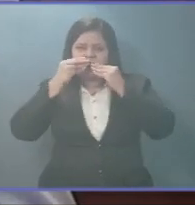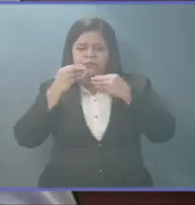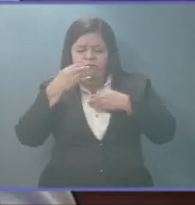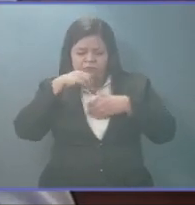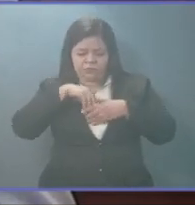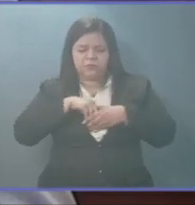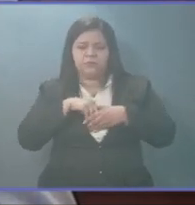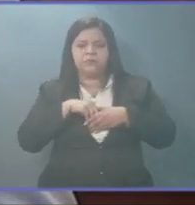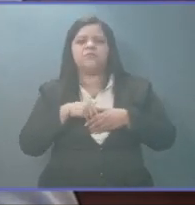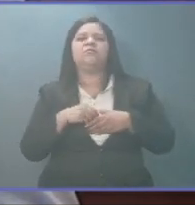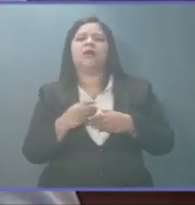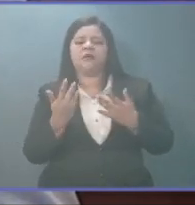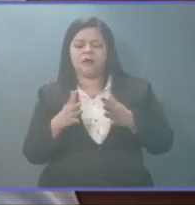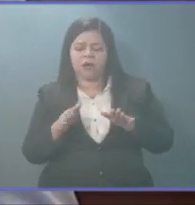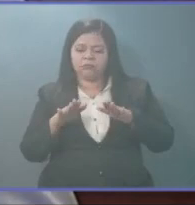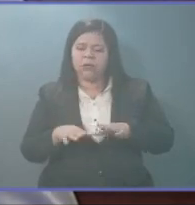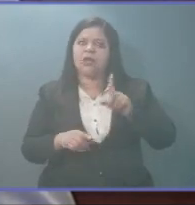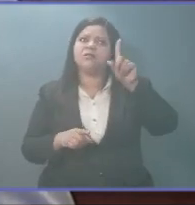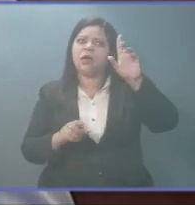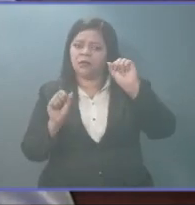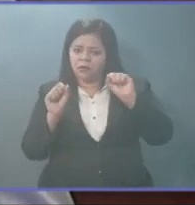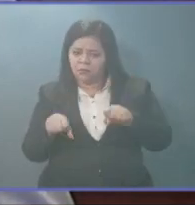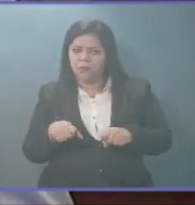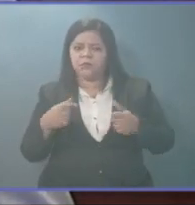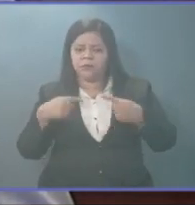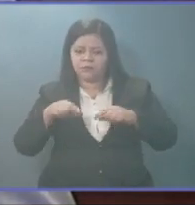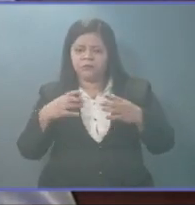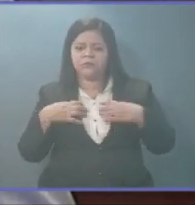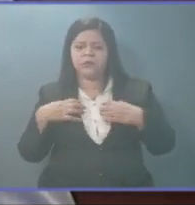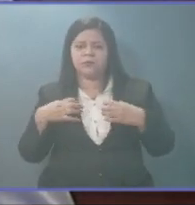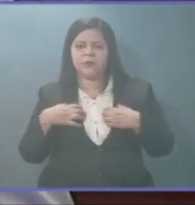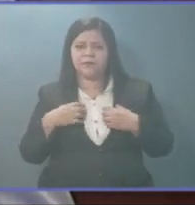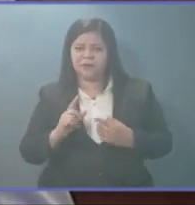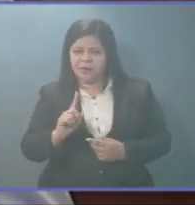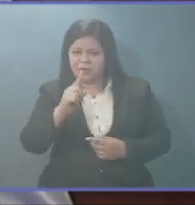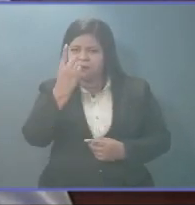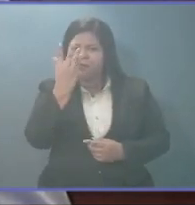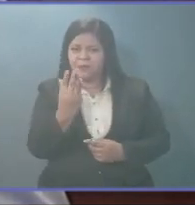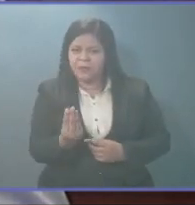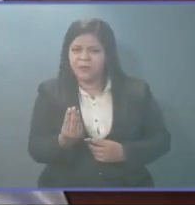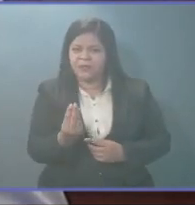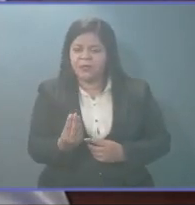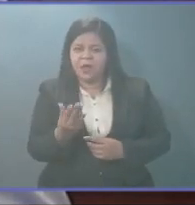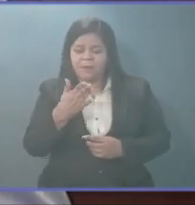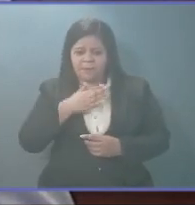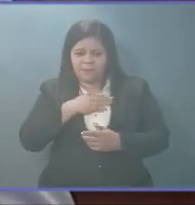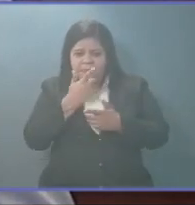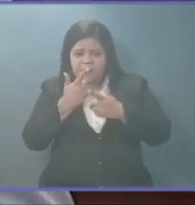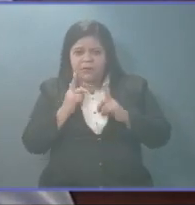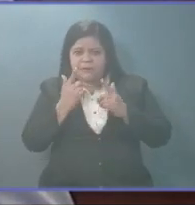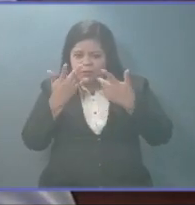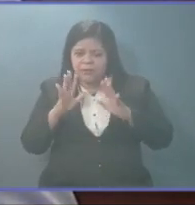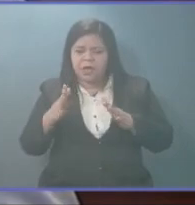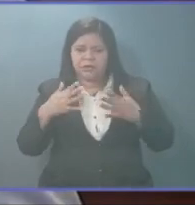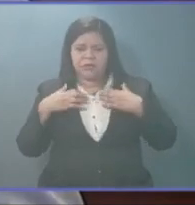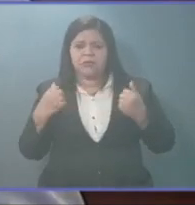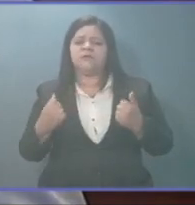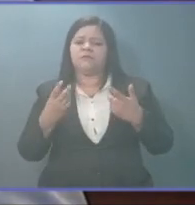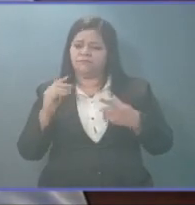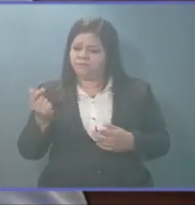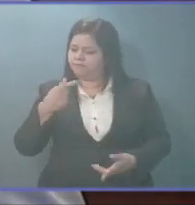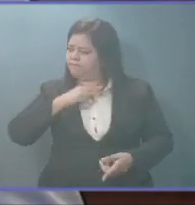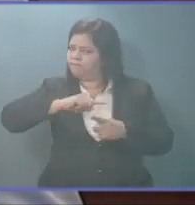de los salvadoreños afortunados que pueden contarlo. Desde el primer día que se me dio de alta, inmediatamente me fui